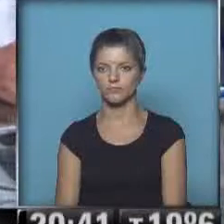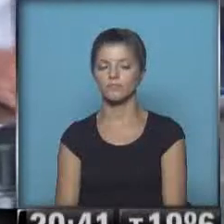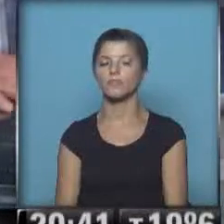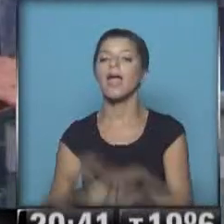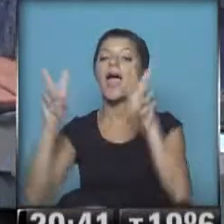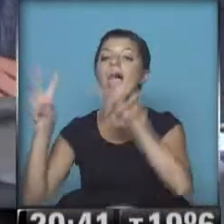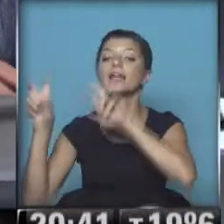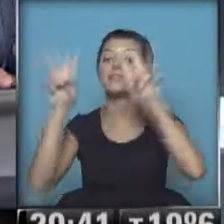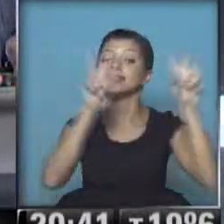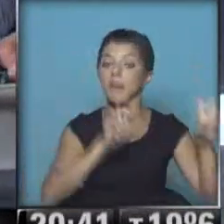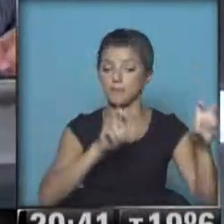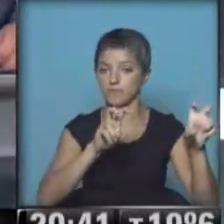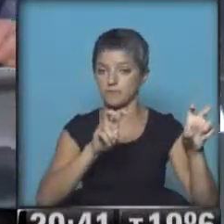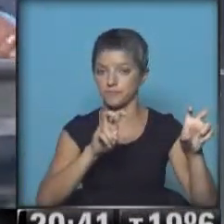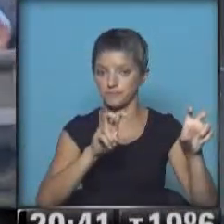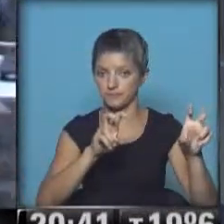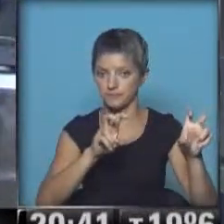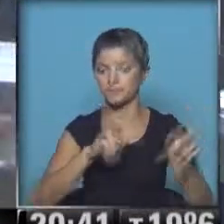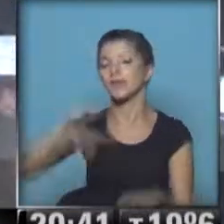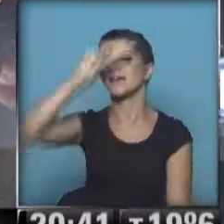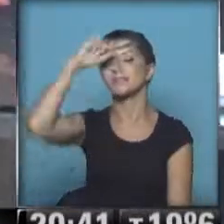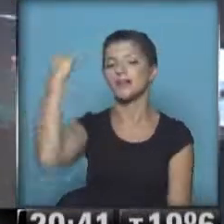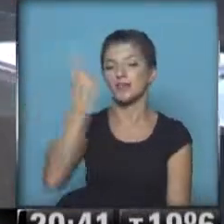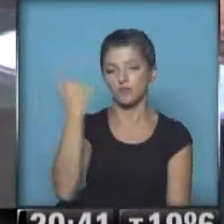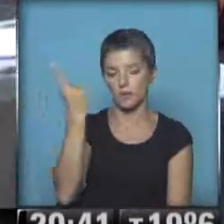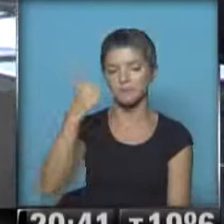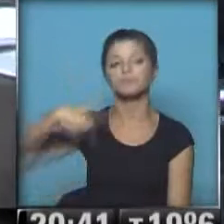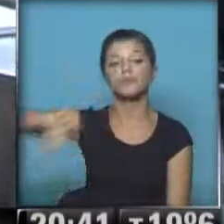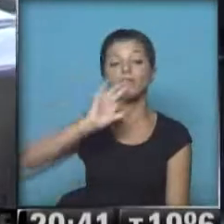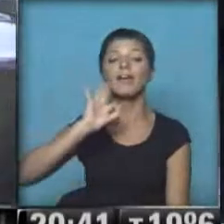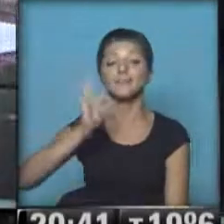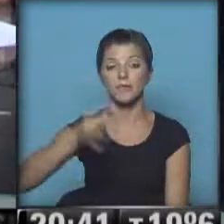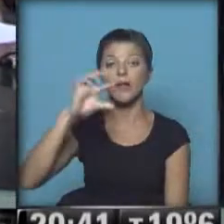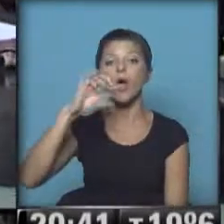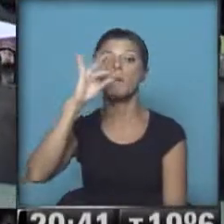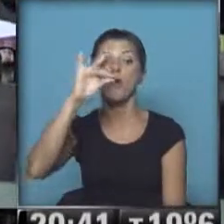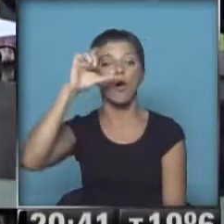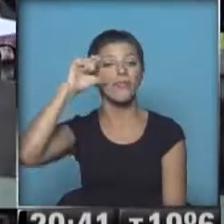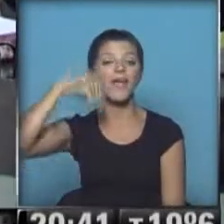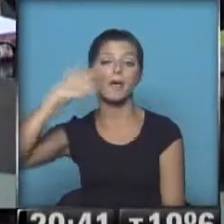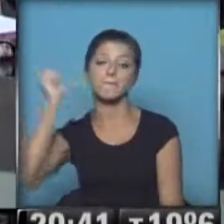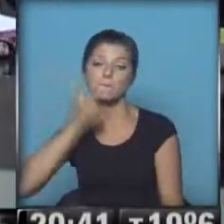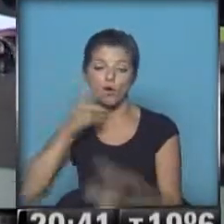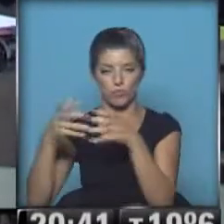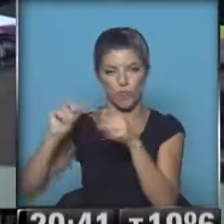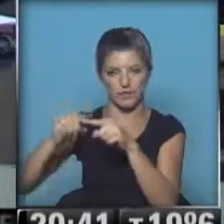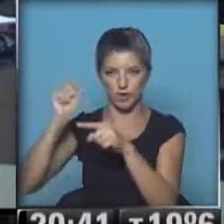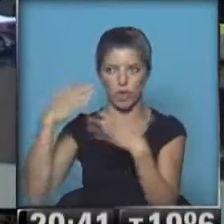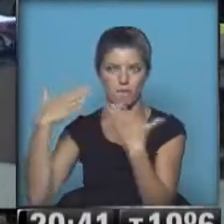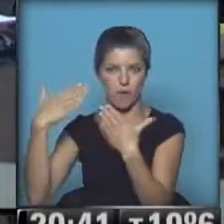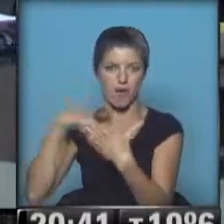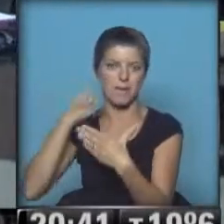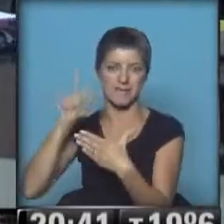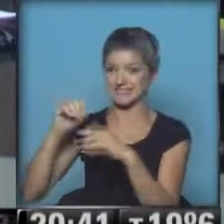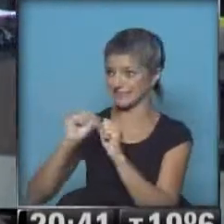Cambiamos ahora de tema, nos vamos al exterior. Saben ustedes que Podemos es una joven agrupación política en España que está en